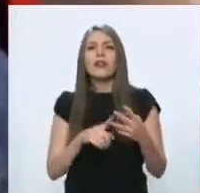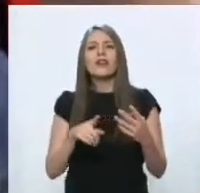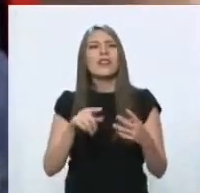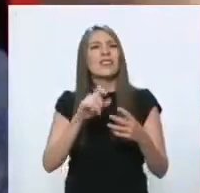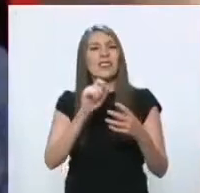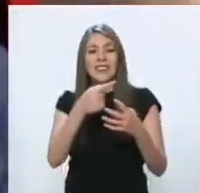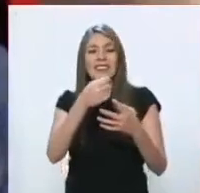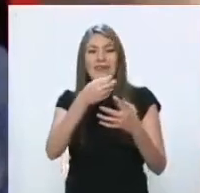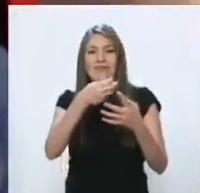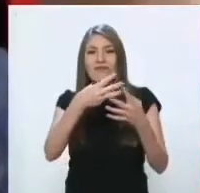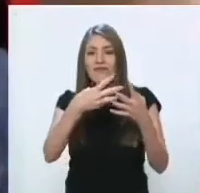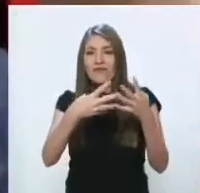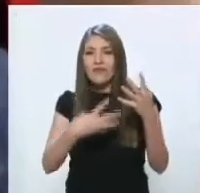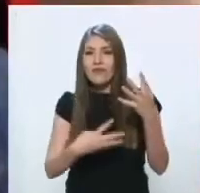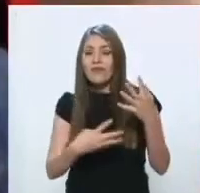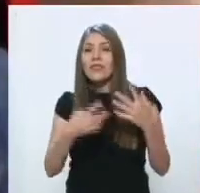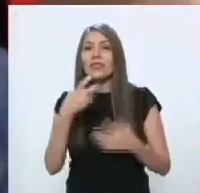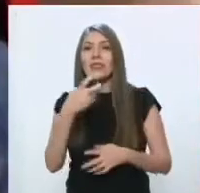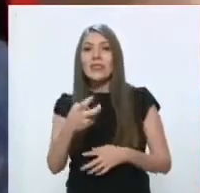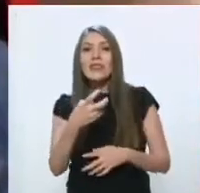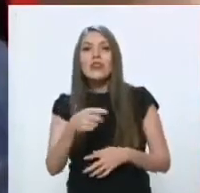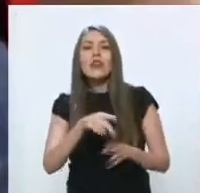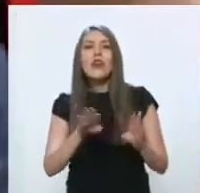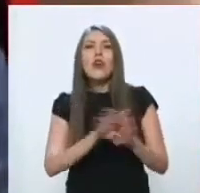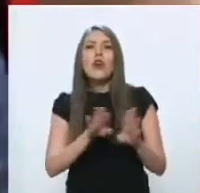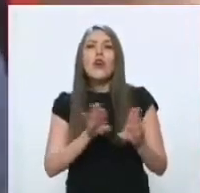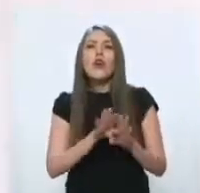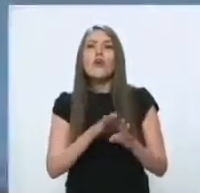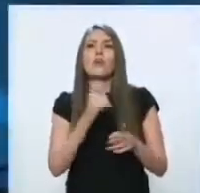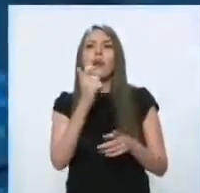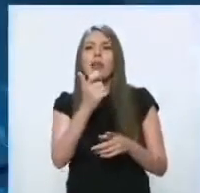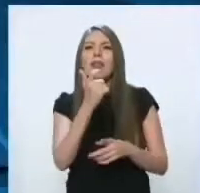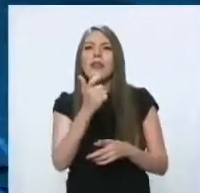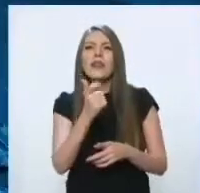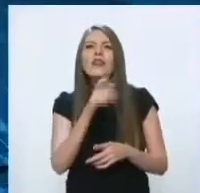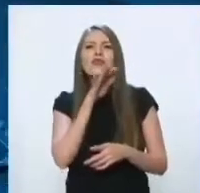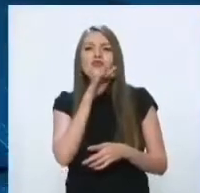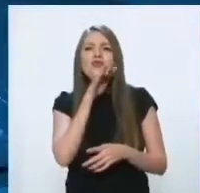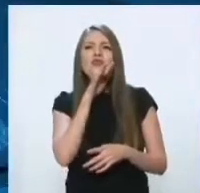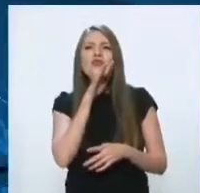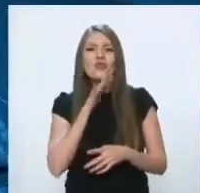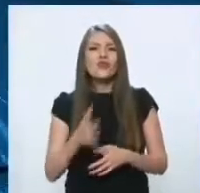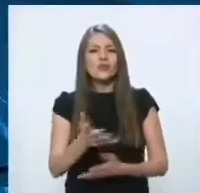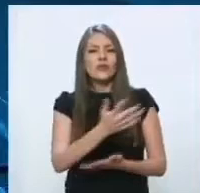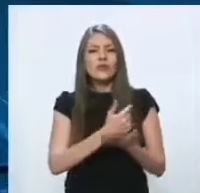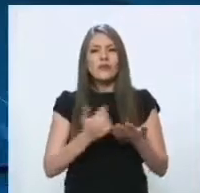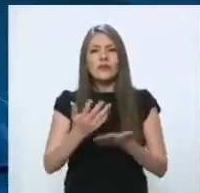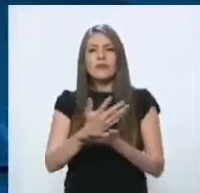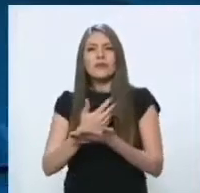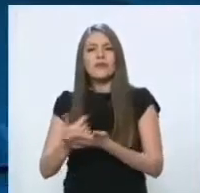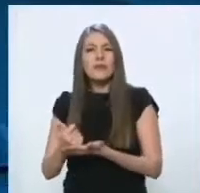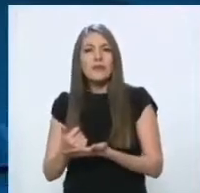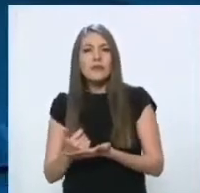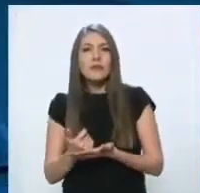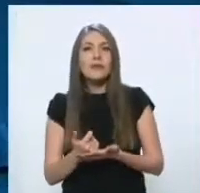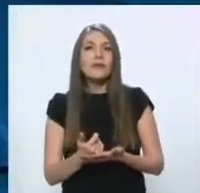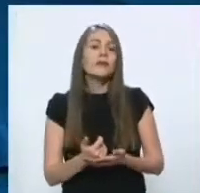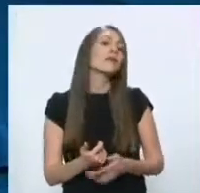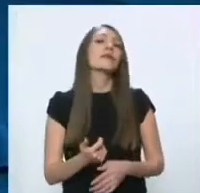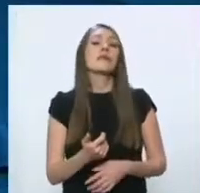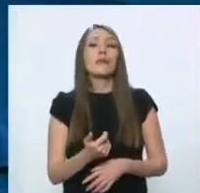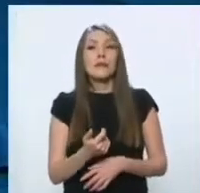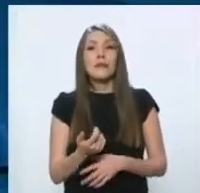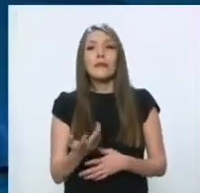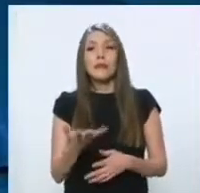Iberdrola, todas estas cosas que eran riqueza mala vida. Entonces, se ha puesto mucho el